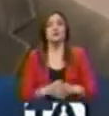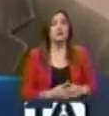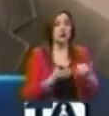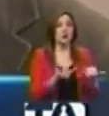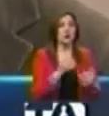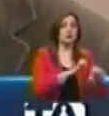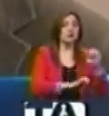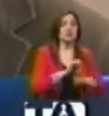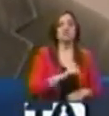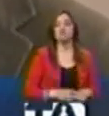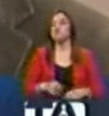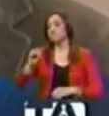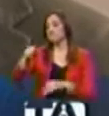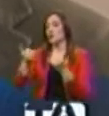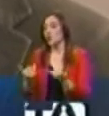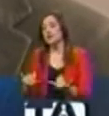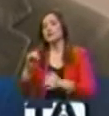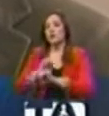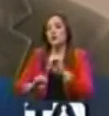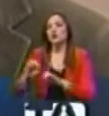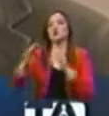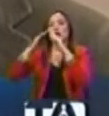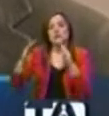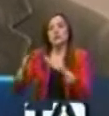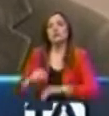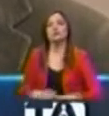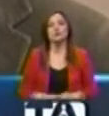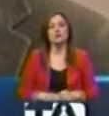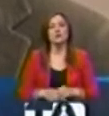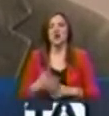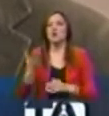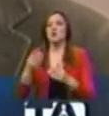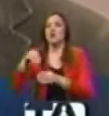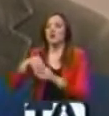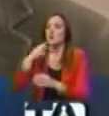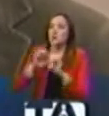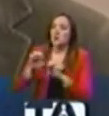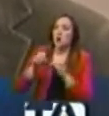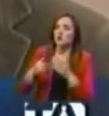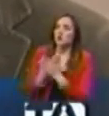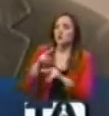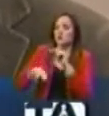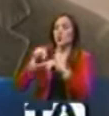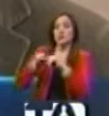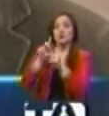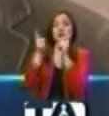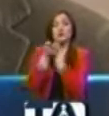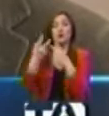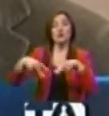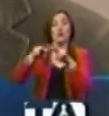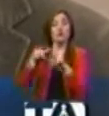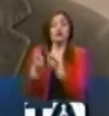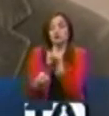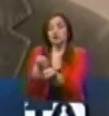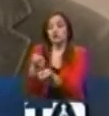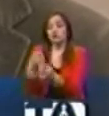el catastro. Actualizar el catastro. Ahí se incorporan, por ejemplo, nuevas construcciones que se hayan hecho, cambios en el valor comercial de la zona